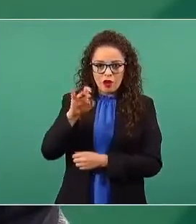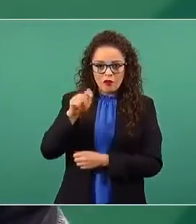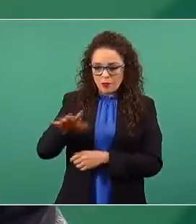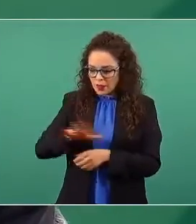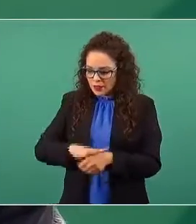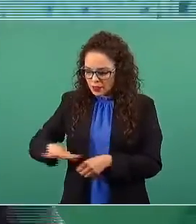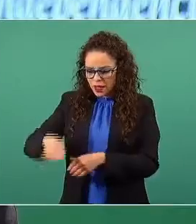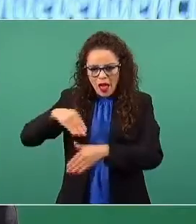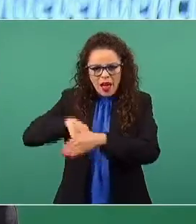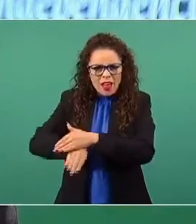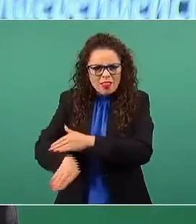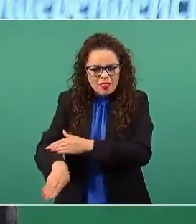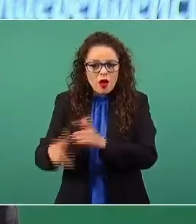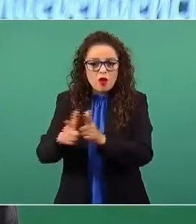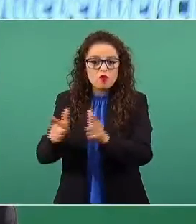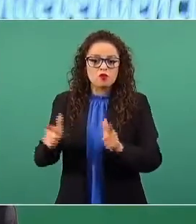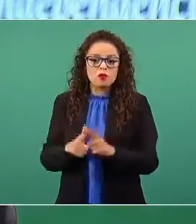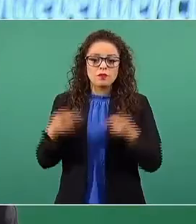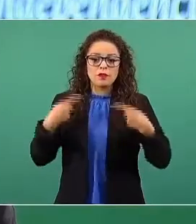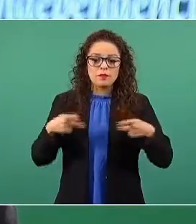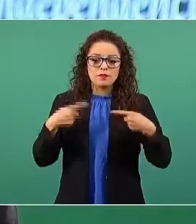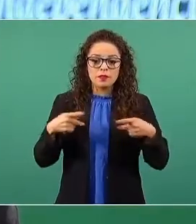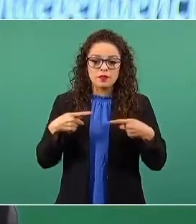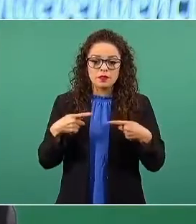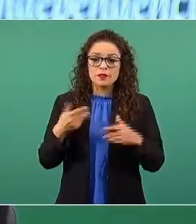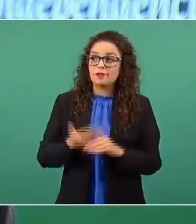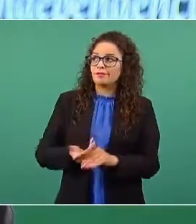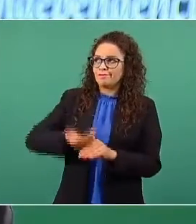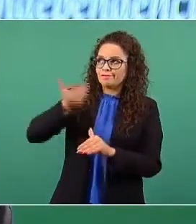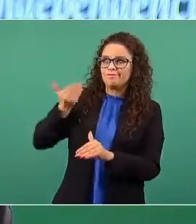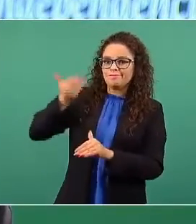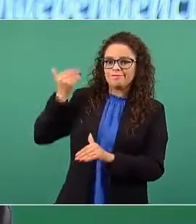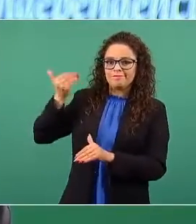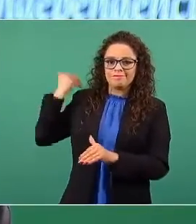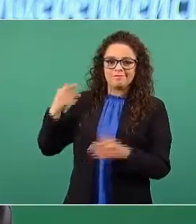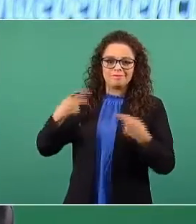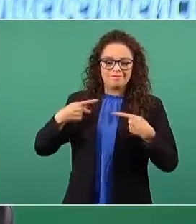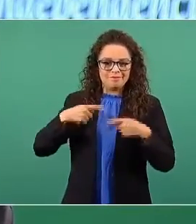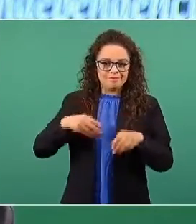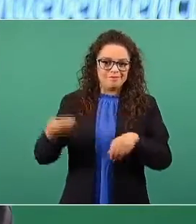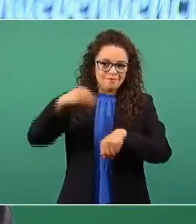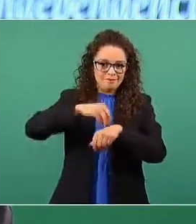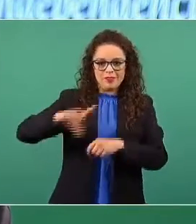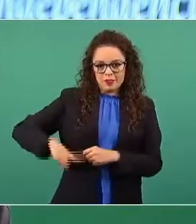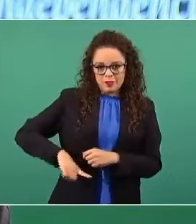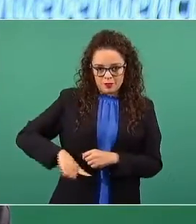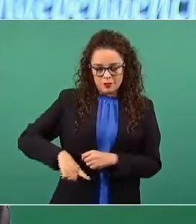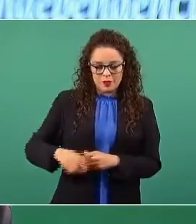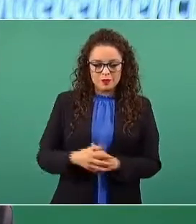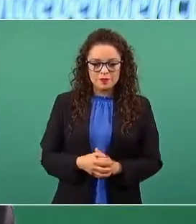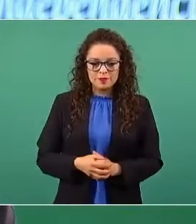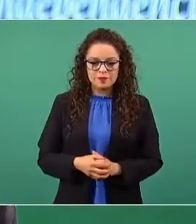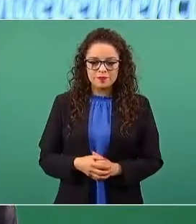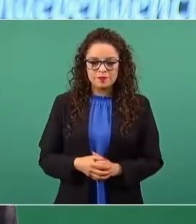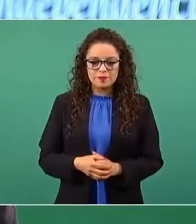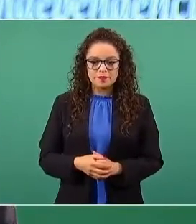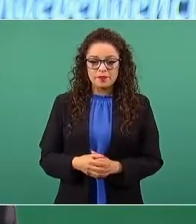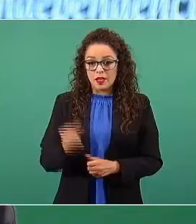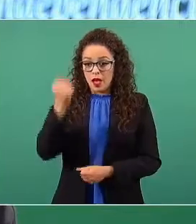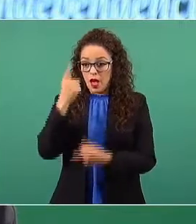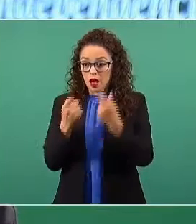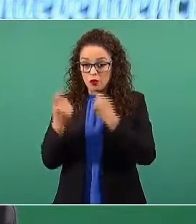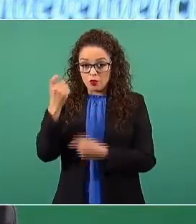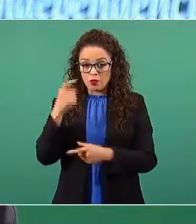unidad técnica, un grupo de personas en administraciones pasadas, que recibía algunos de los